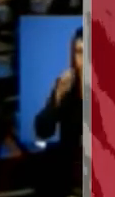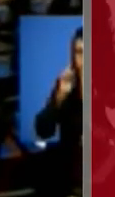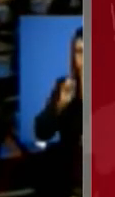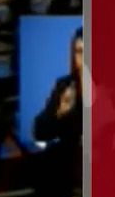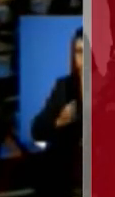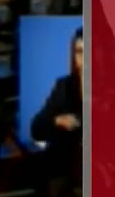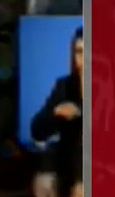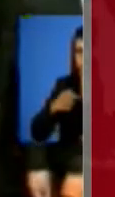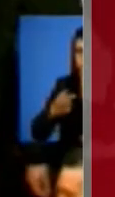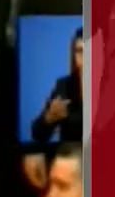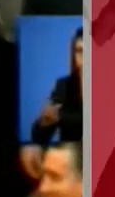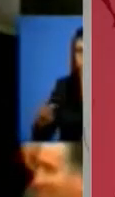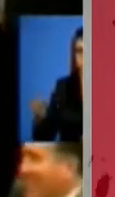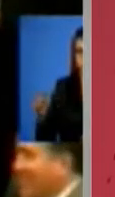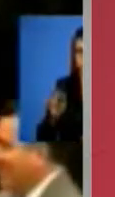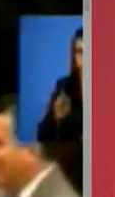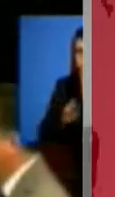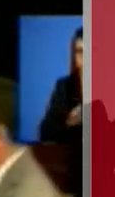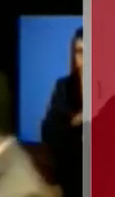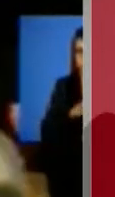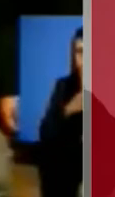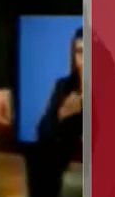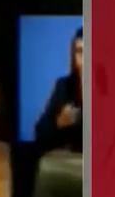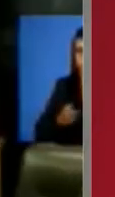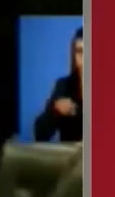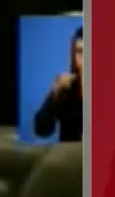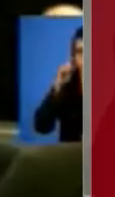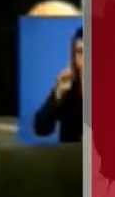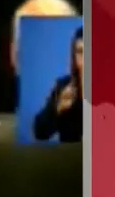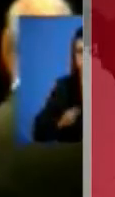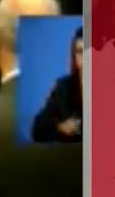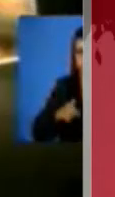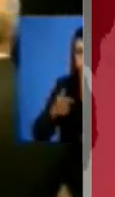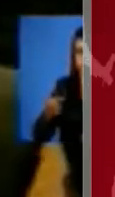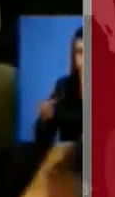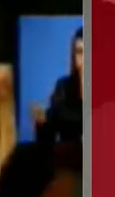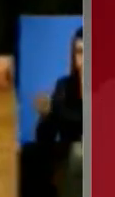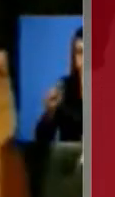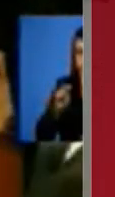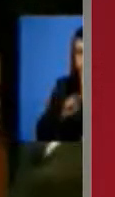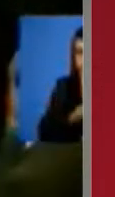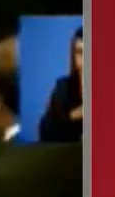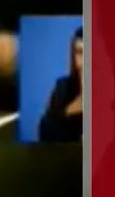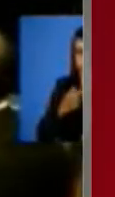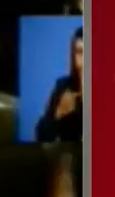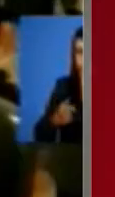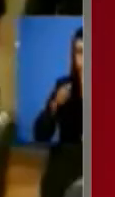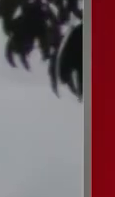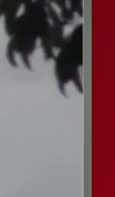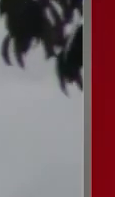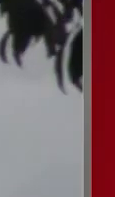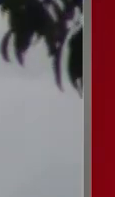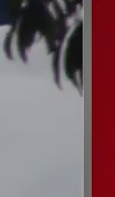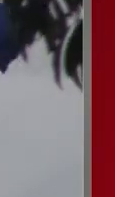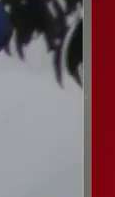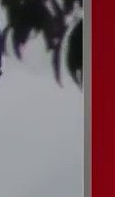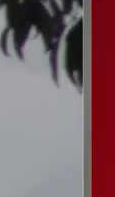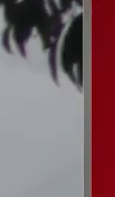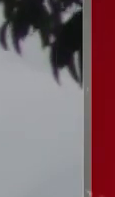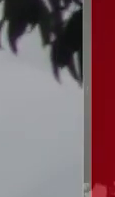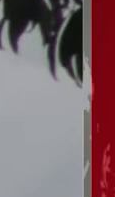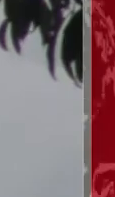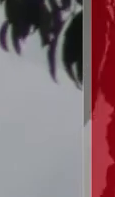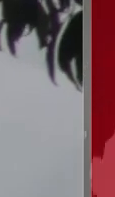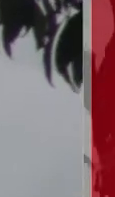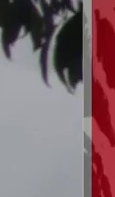documento con una propuesta técnica que indique cuáles son las medidas que se quieren impulsar en las negociaciones si es que se han dado